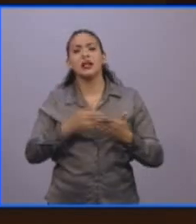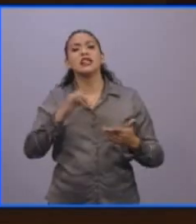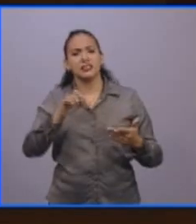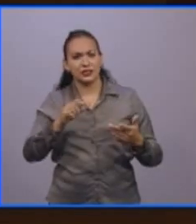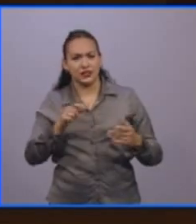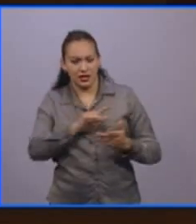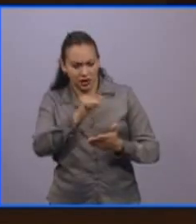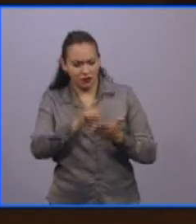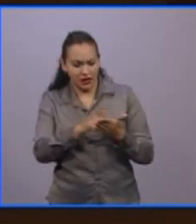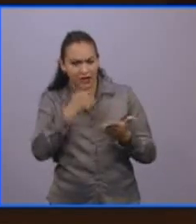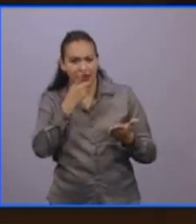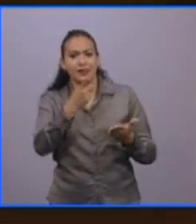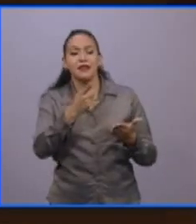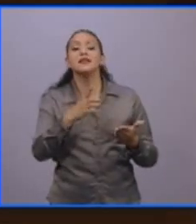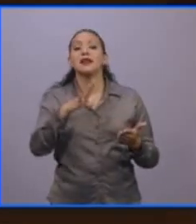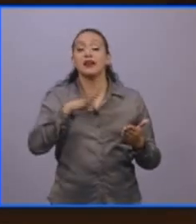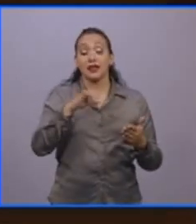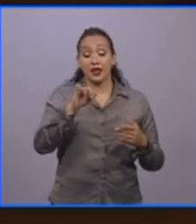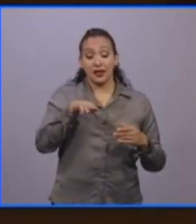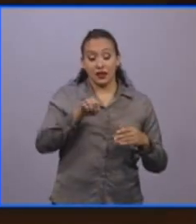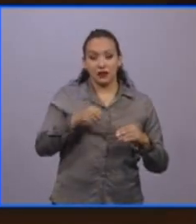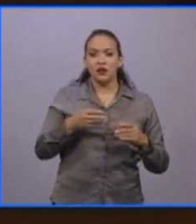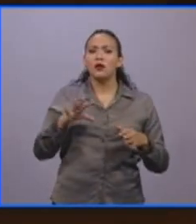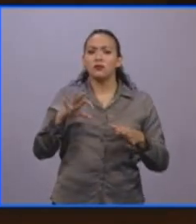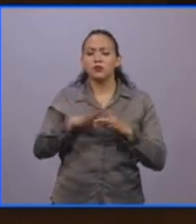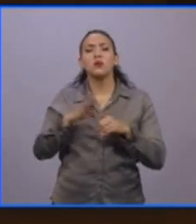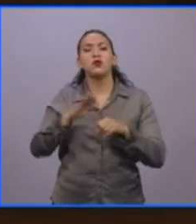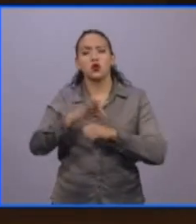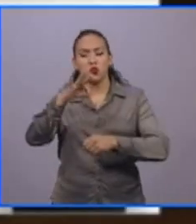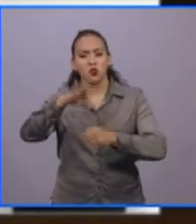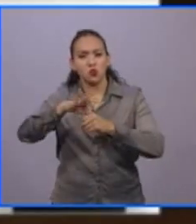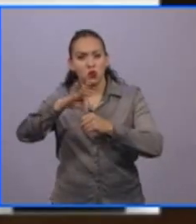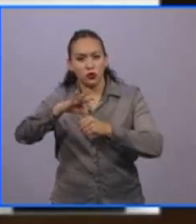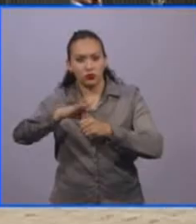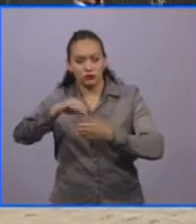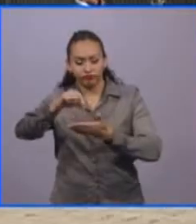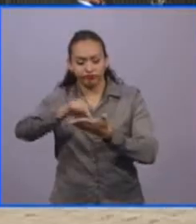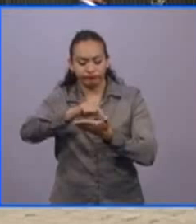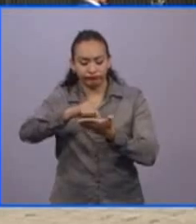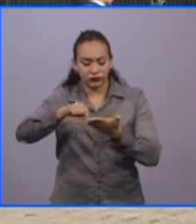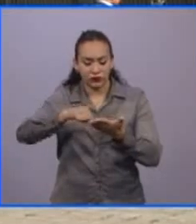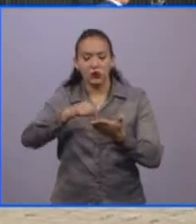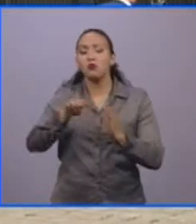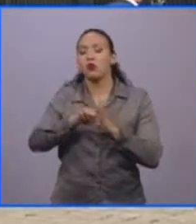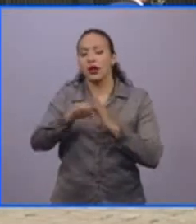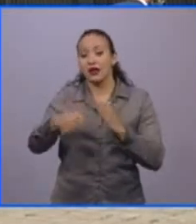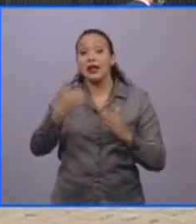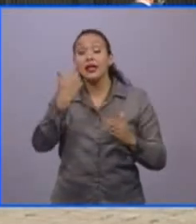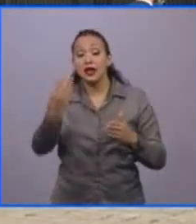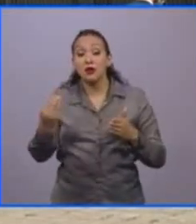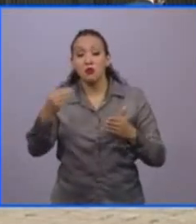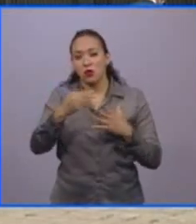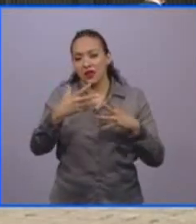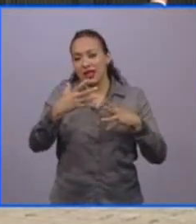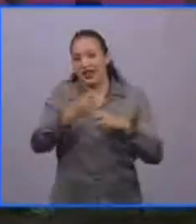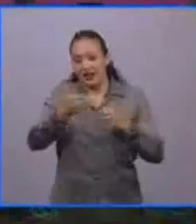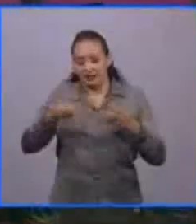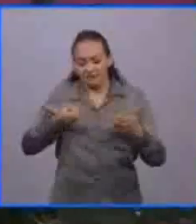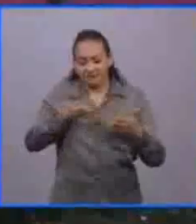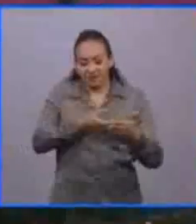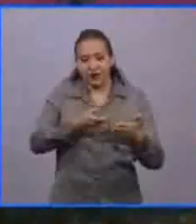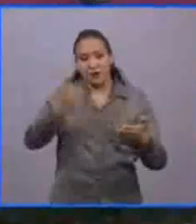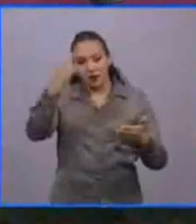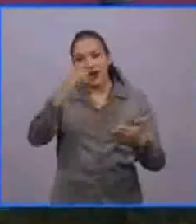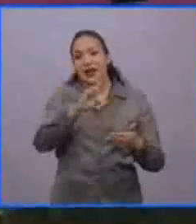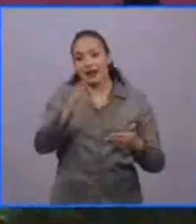derecho lo decidido por el Consejo General del INE, porque los votos marcados solo con apodos o sobrenombres hará imposible definir a favor